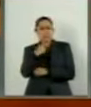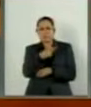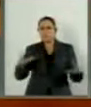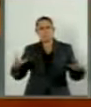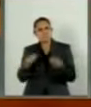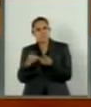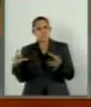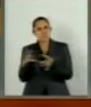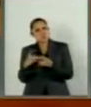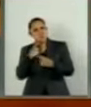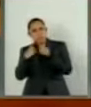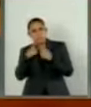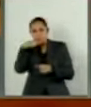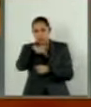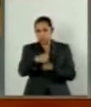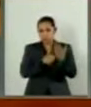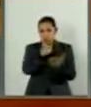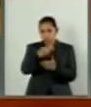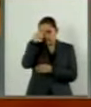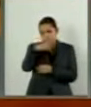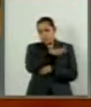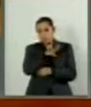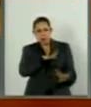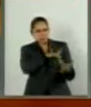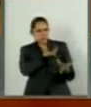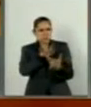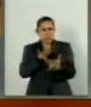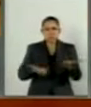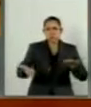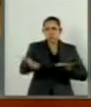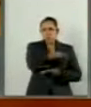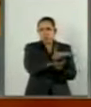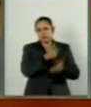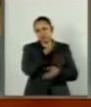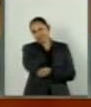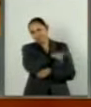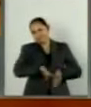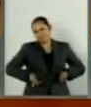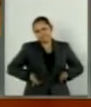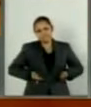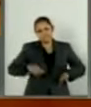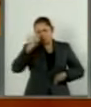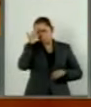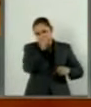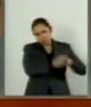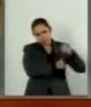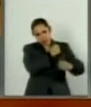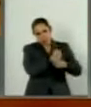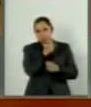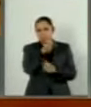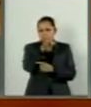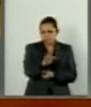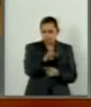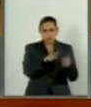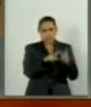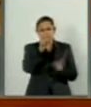ha recurrido a las prácticas corporativas que han caracterizado por años al PRI y al PAN para tratar